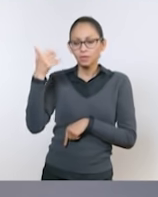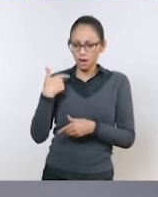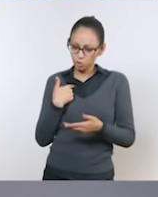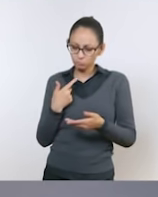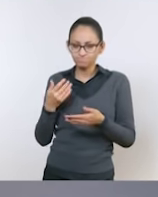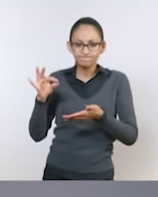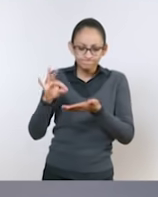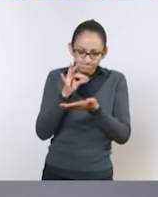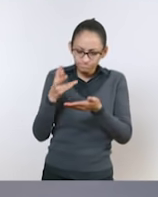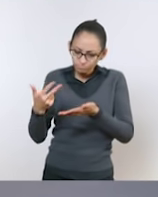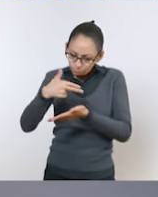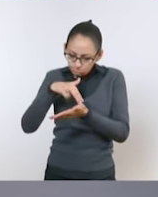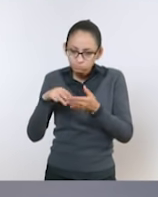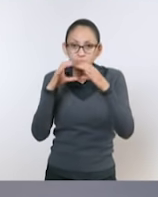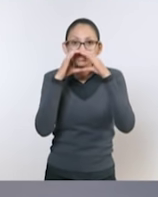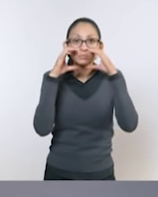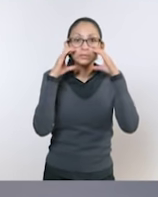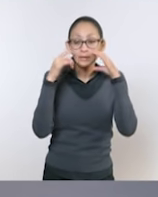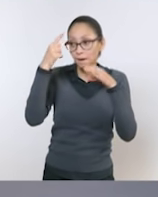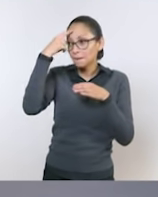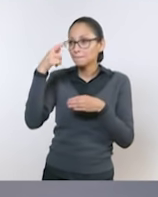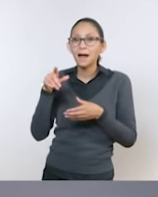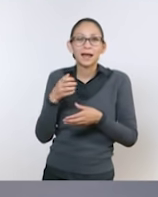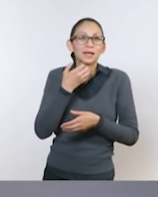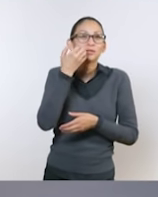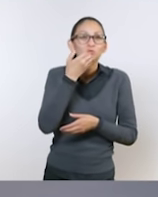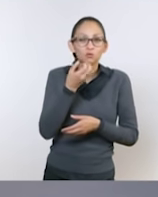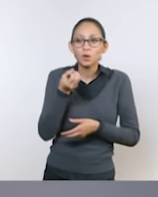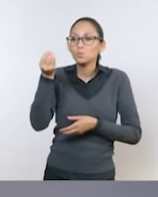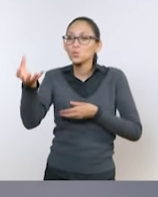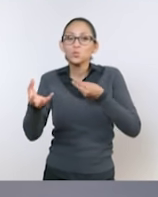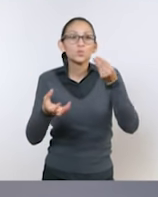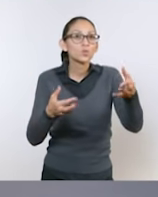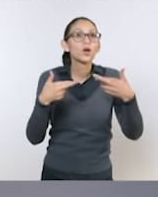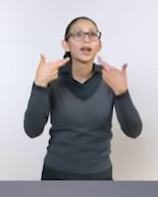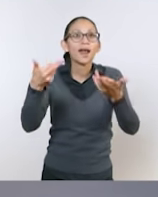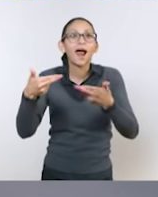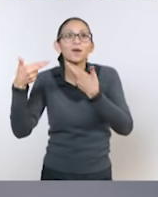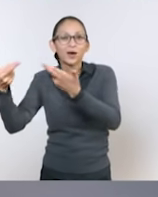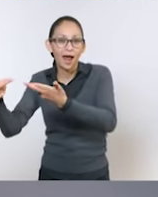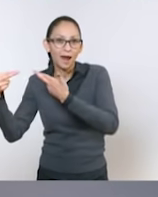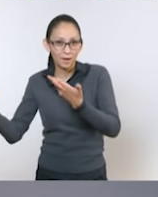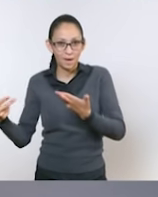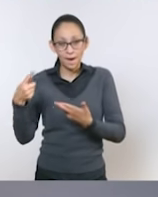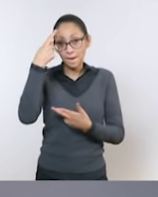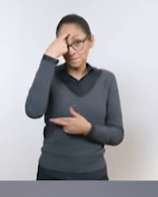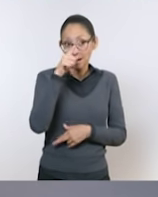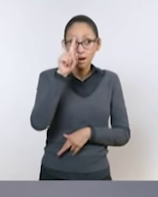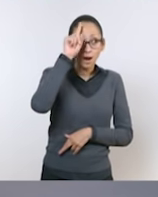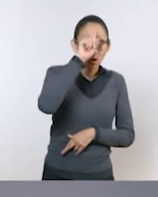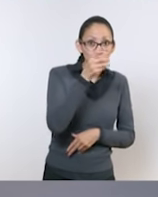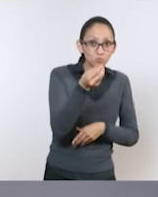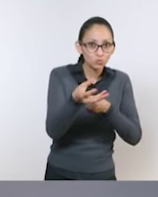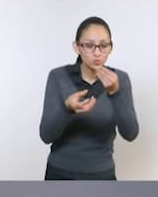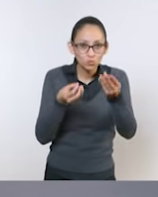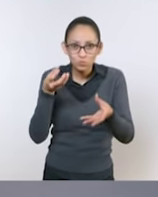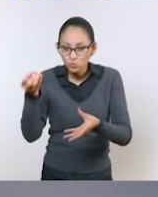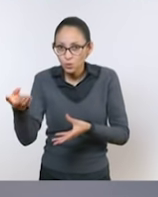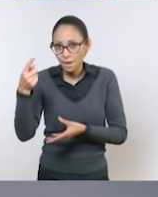confeccionar cubrebocas y así regalárselos a todos los niños de la escuela y